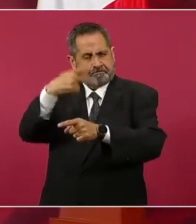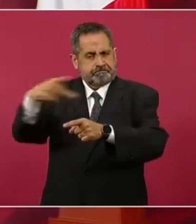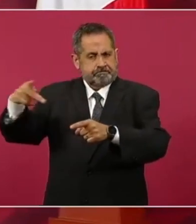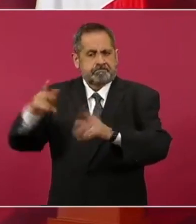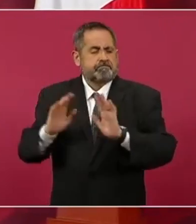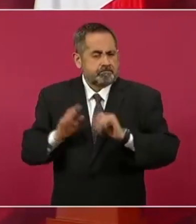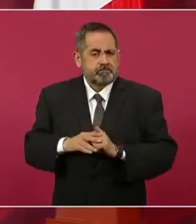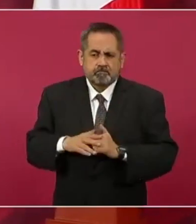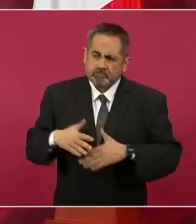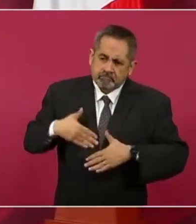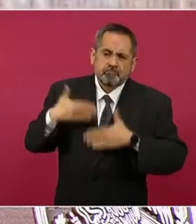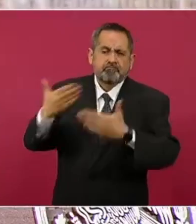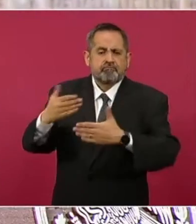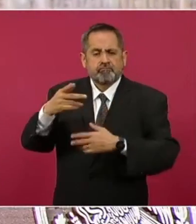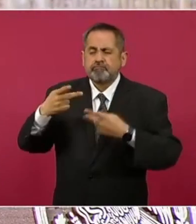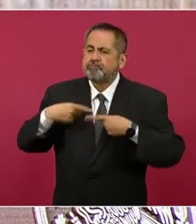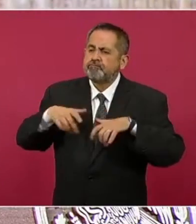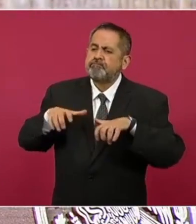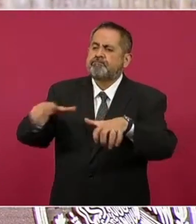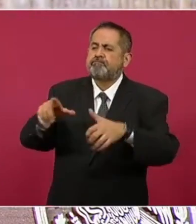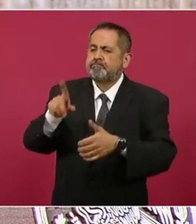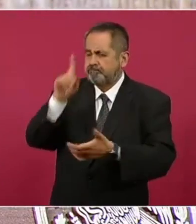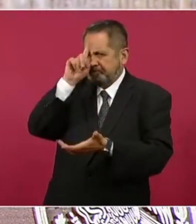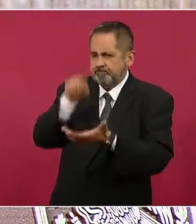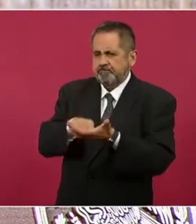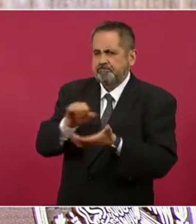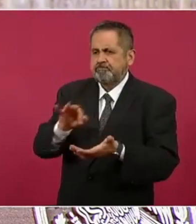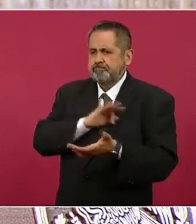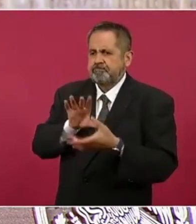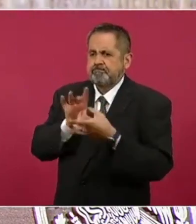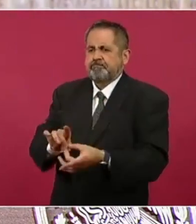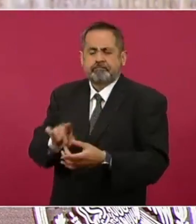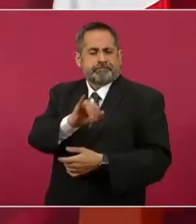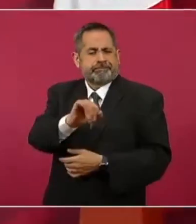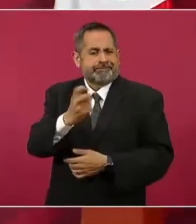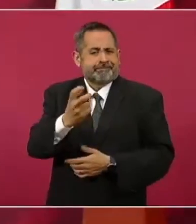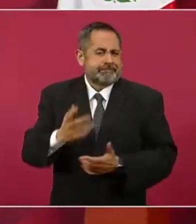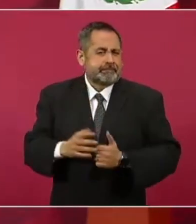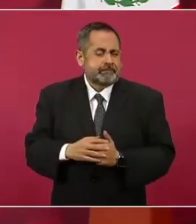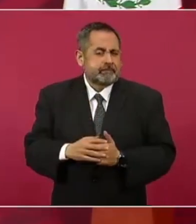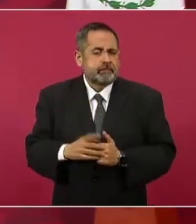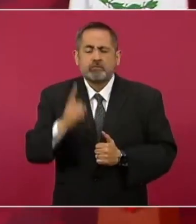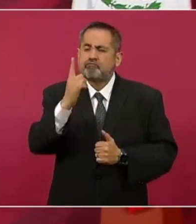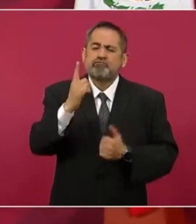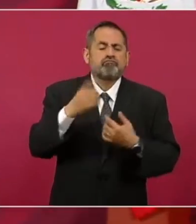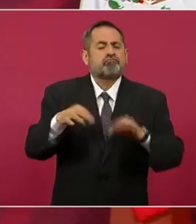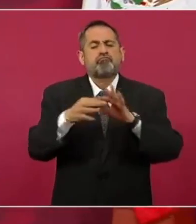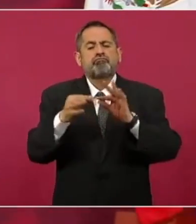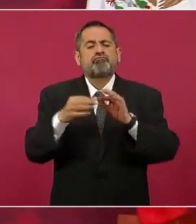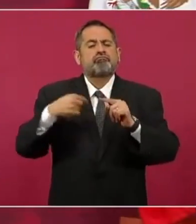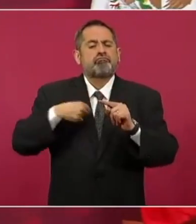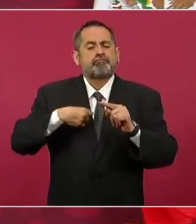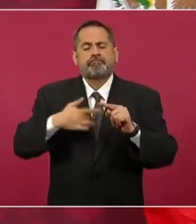Tenerle confianza, tenerle fe al pueblo. Una de las cosas que